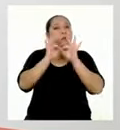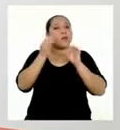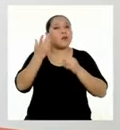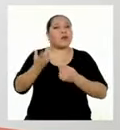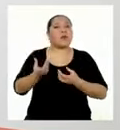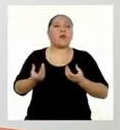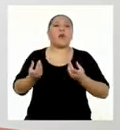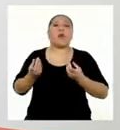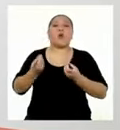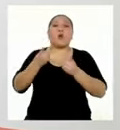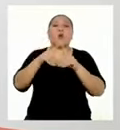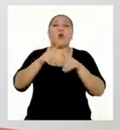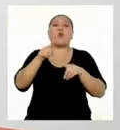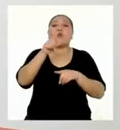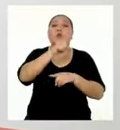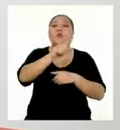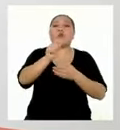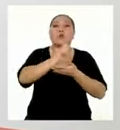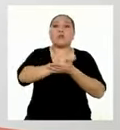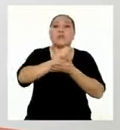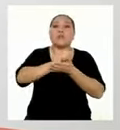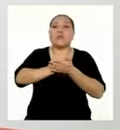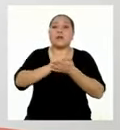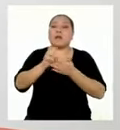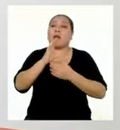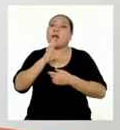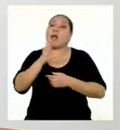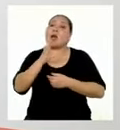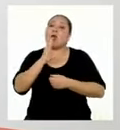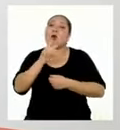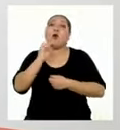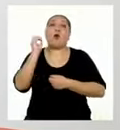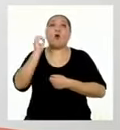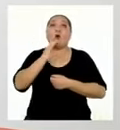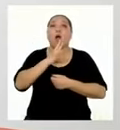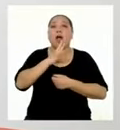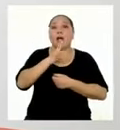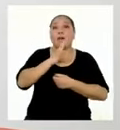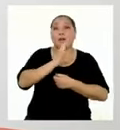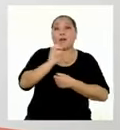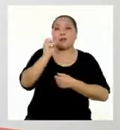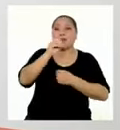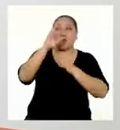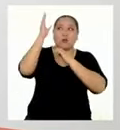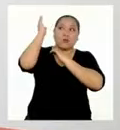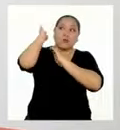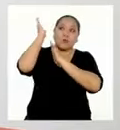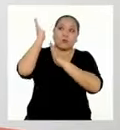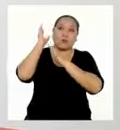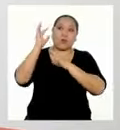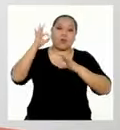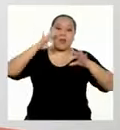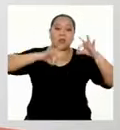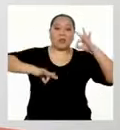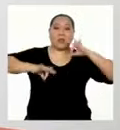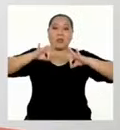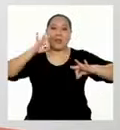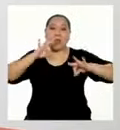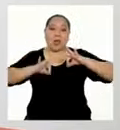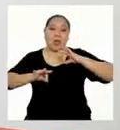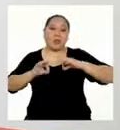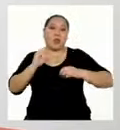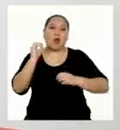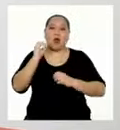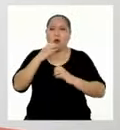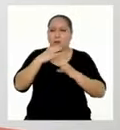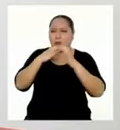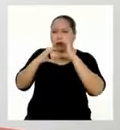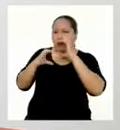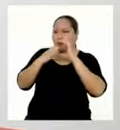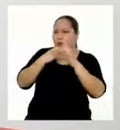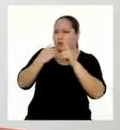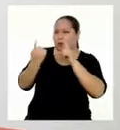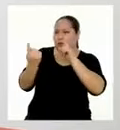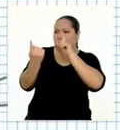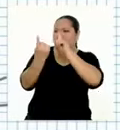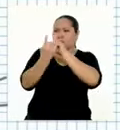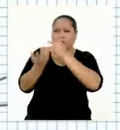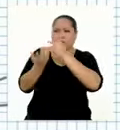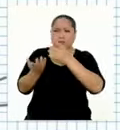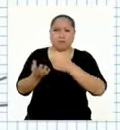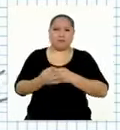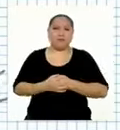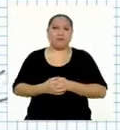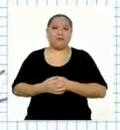importante para producir textos orales como exposiciones, obras de teatro o conversaciones